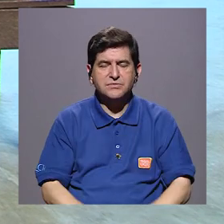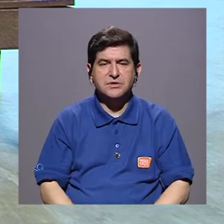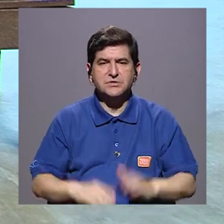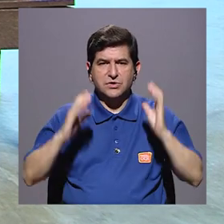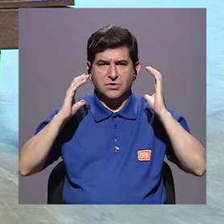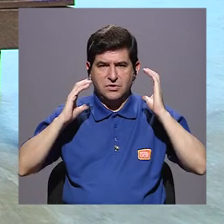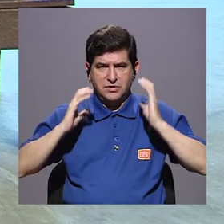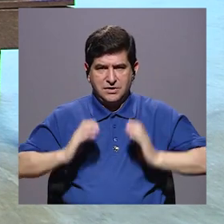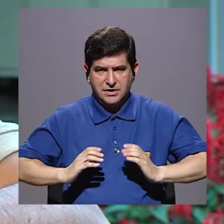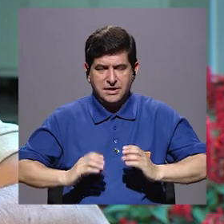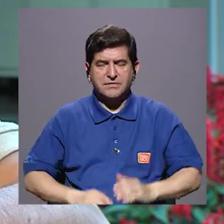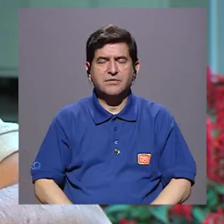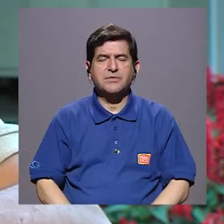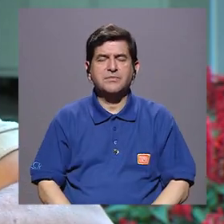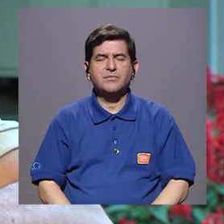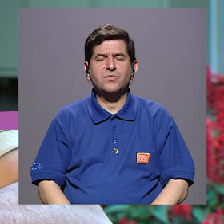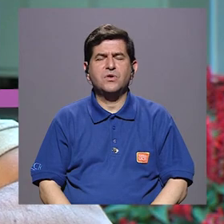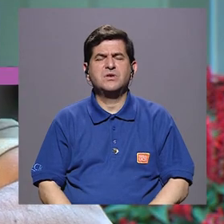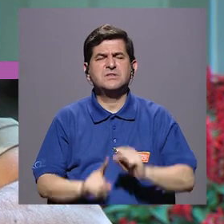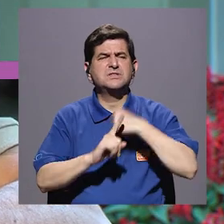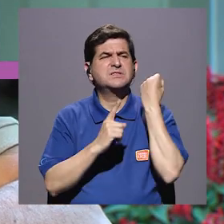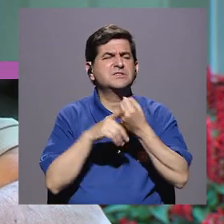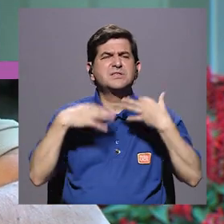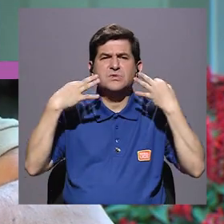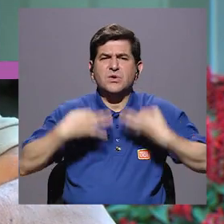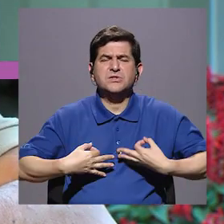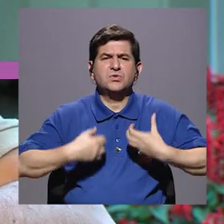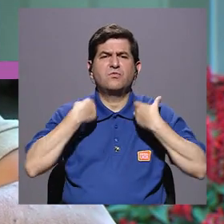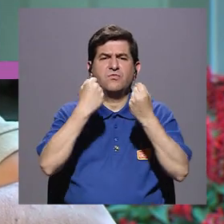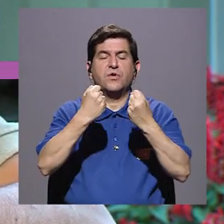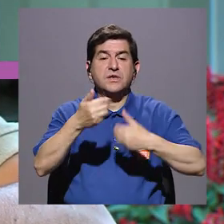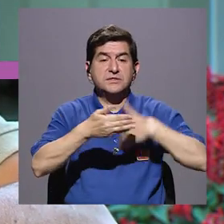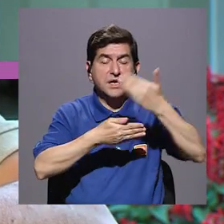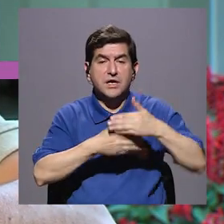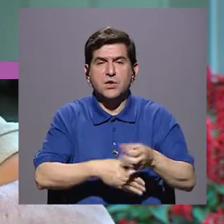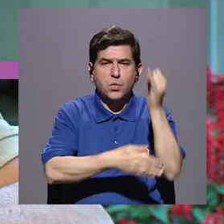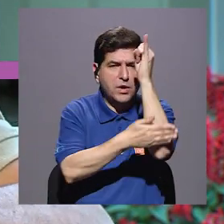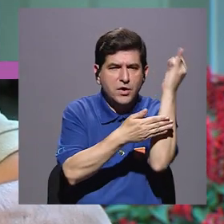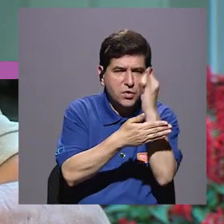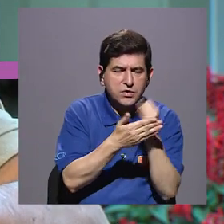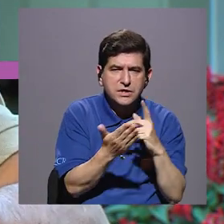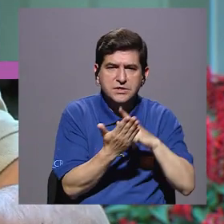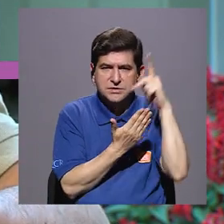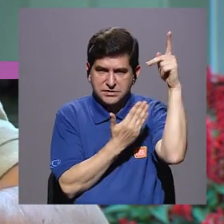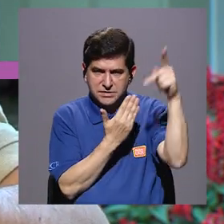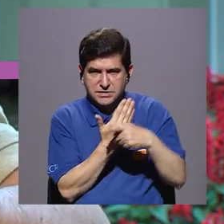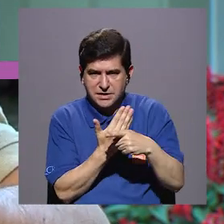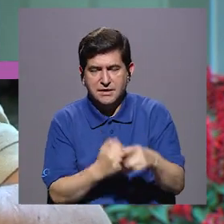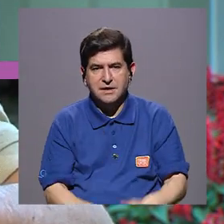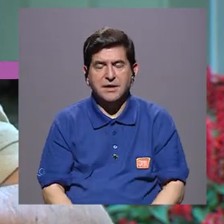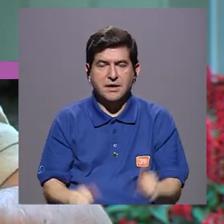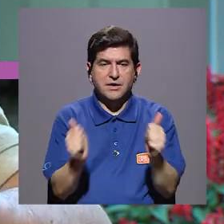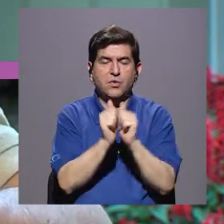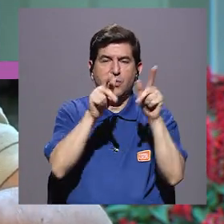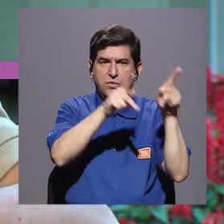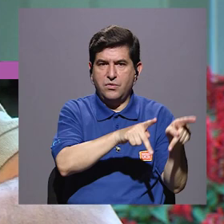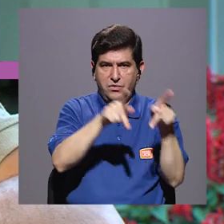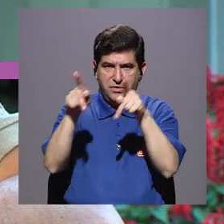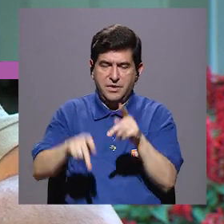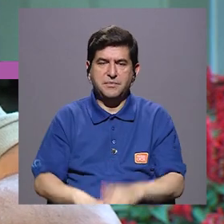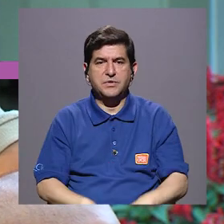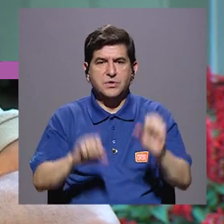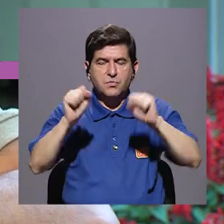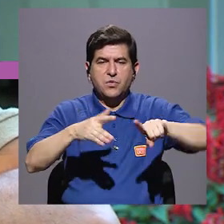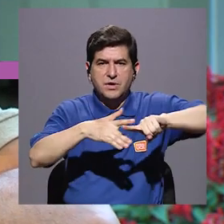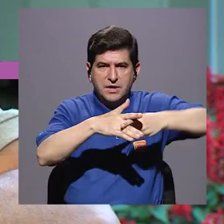condición física, de fuerza. Y luego, ahora sí, diseñar un pequeño programita o algo, ¿verdad?, con lo que la persona pueda,